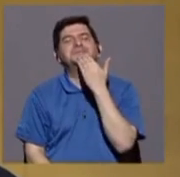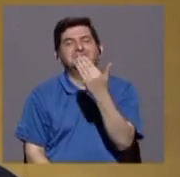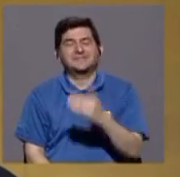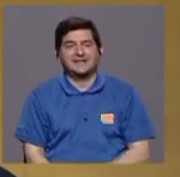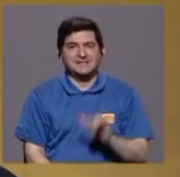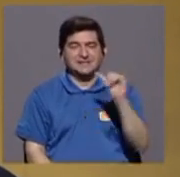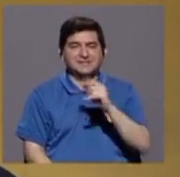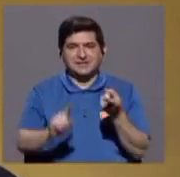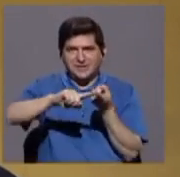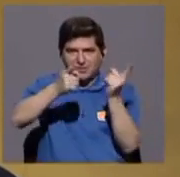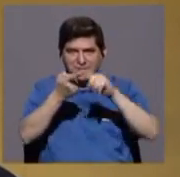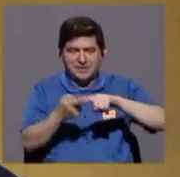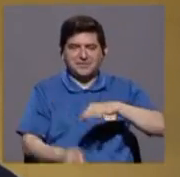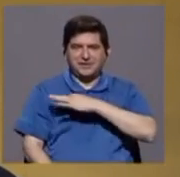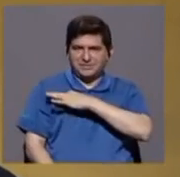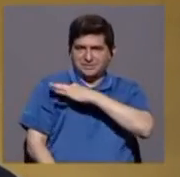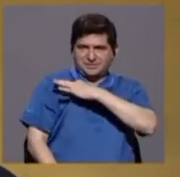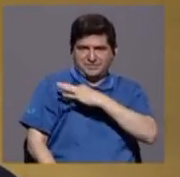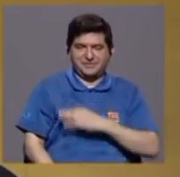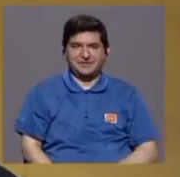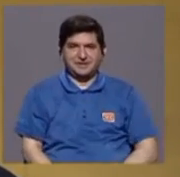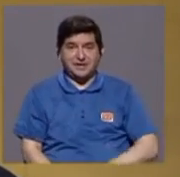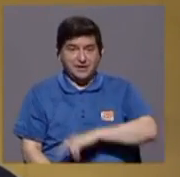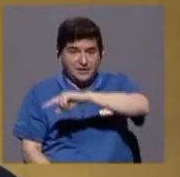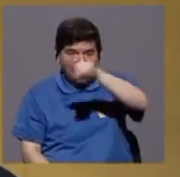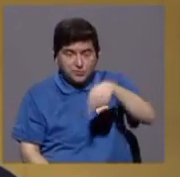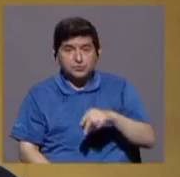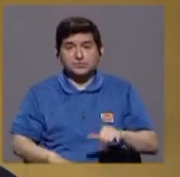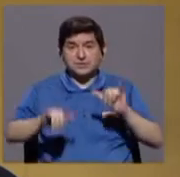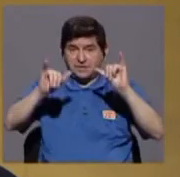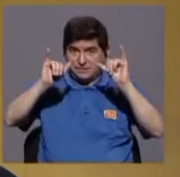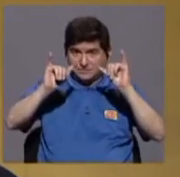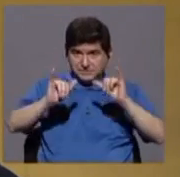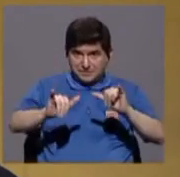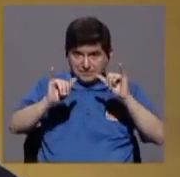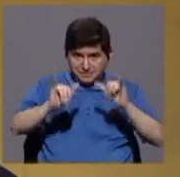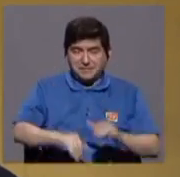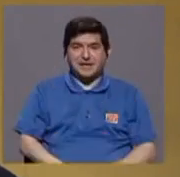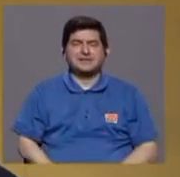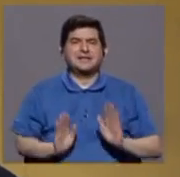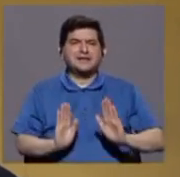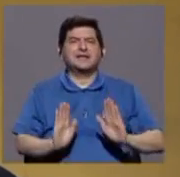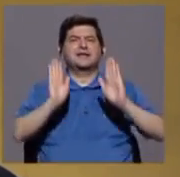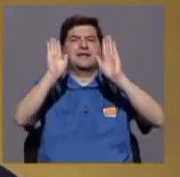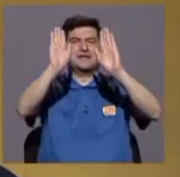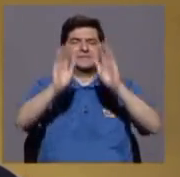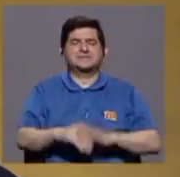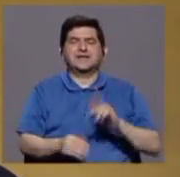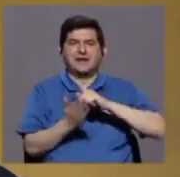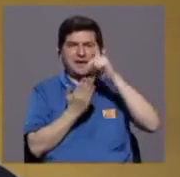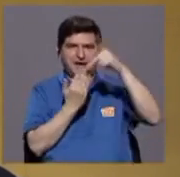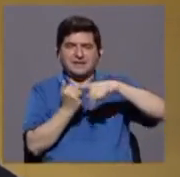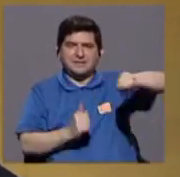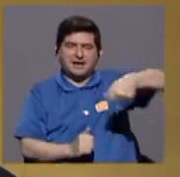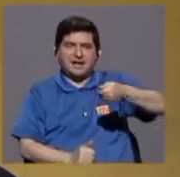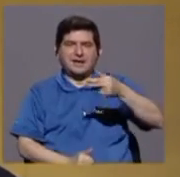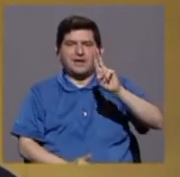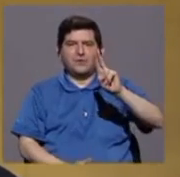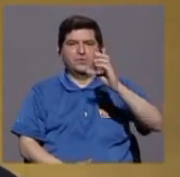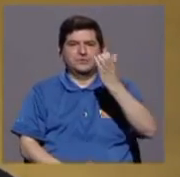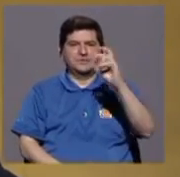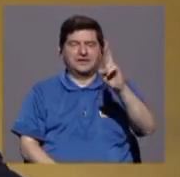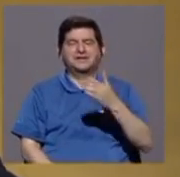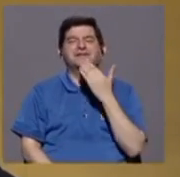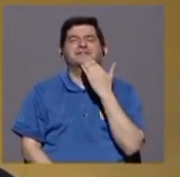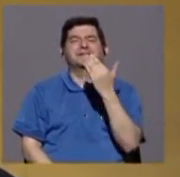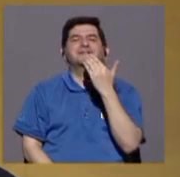a las amigas y amigos los invitamos a que se mantengan con los espléndidos programas de Canal UCR.